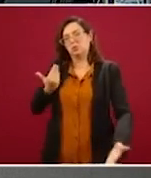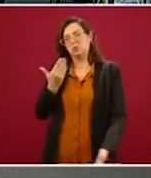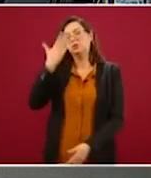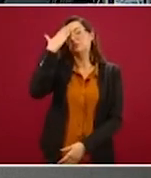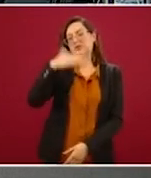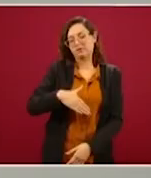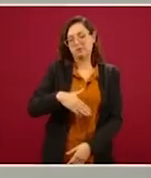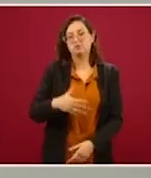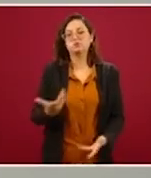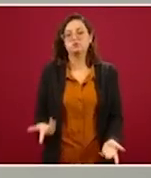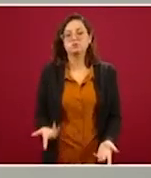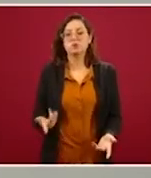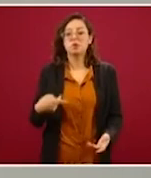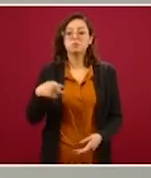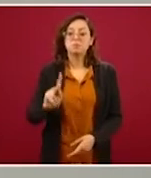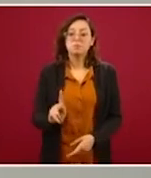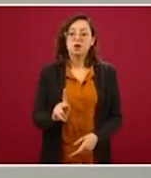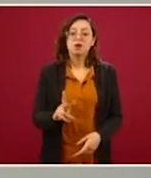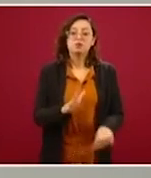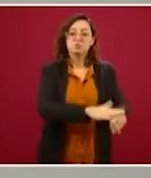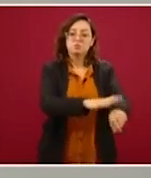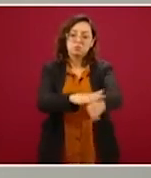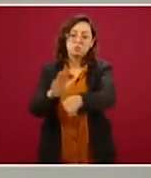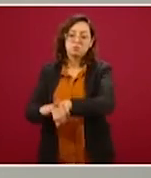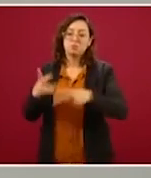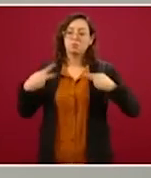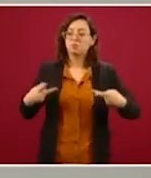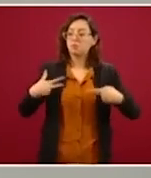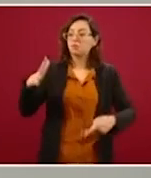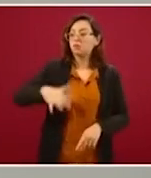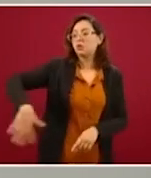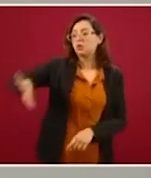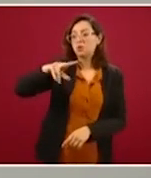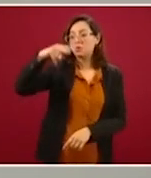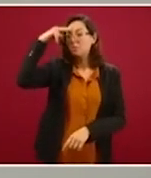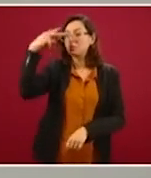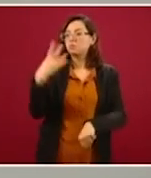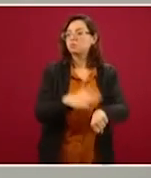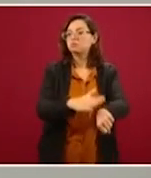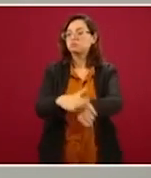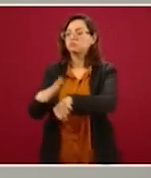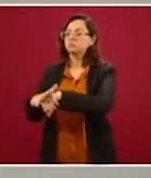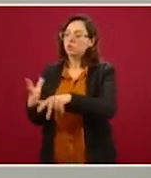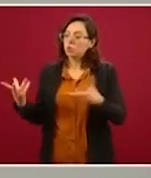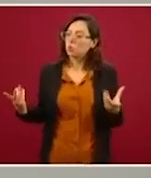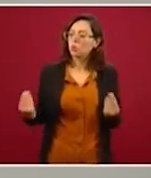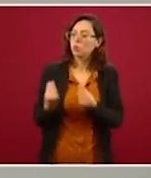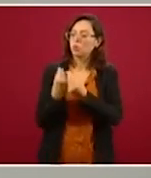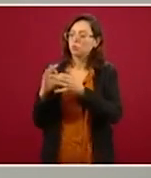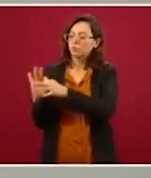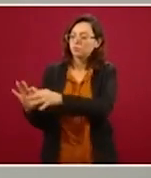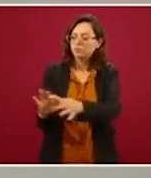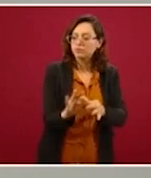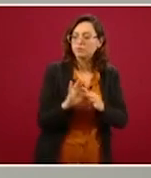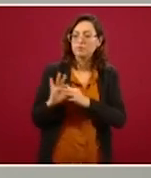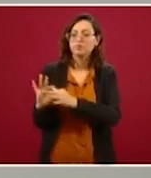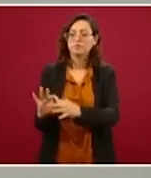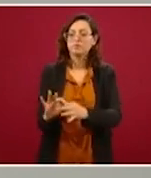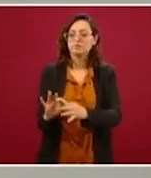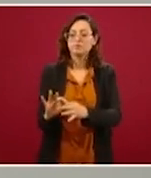es llamar a lo que caracteriza al pueblo de México, a su solidaridad y el